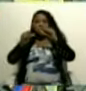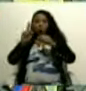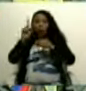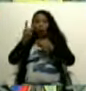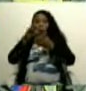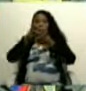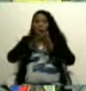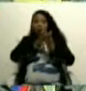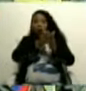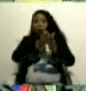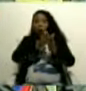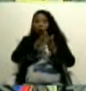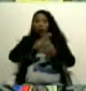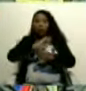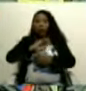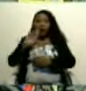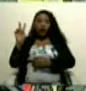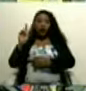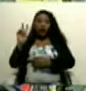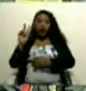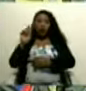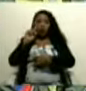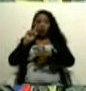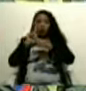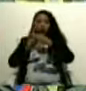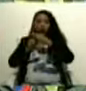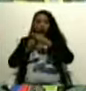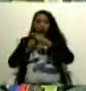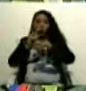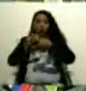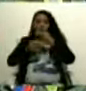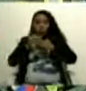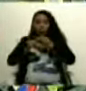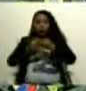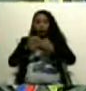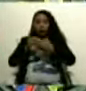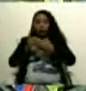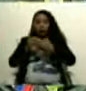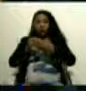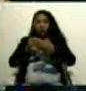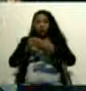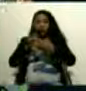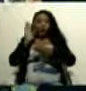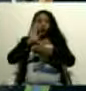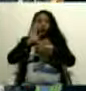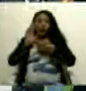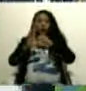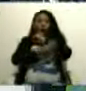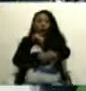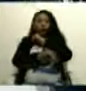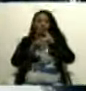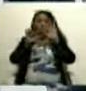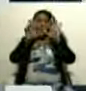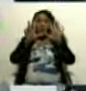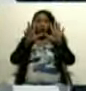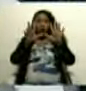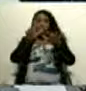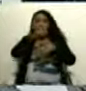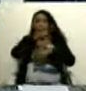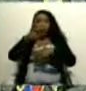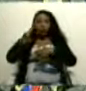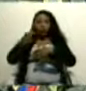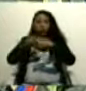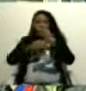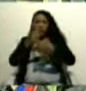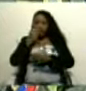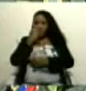de nacionalidad venezolana que realizó un zarpe legal con sus 8 tripulantes, se le realizó su